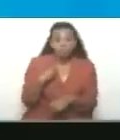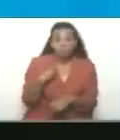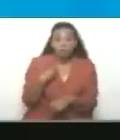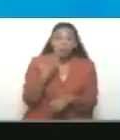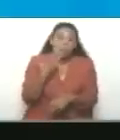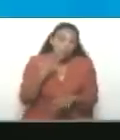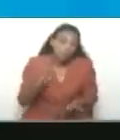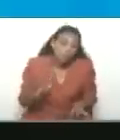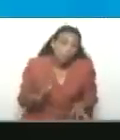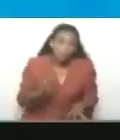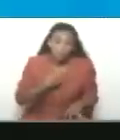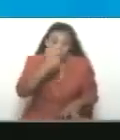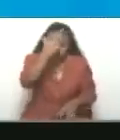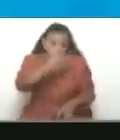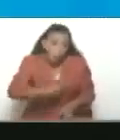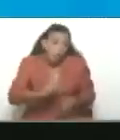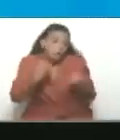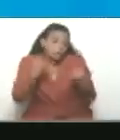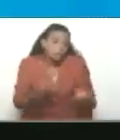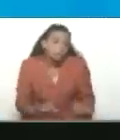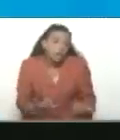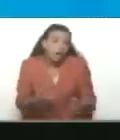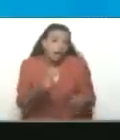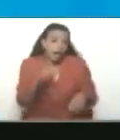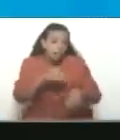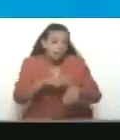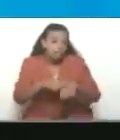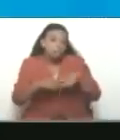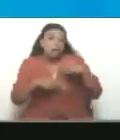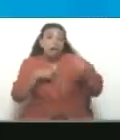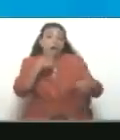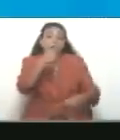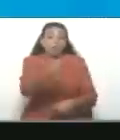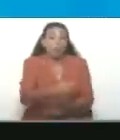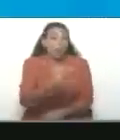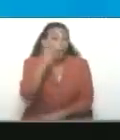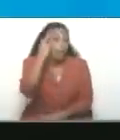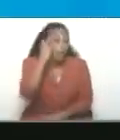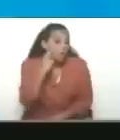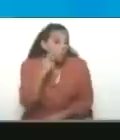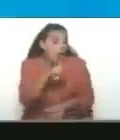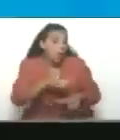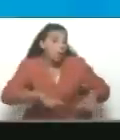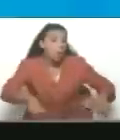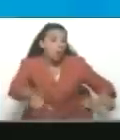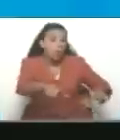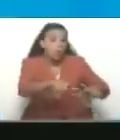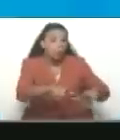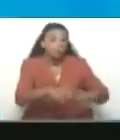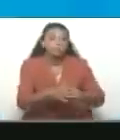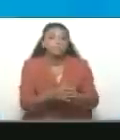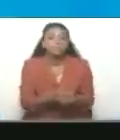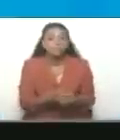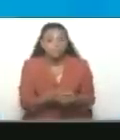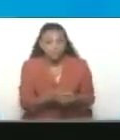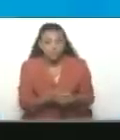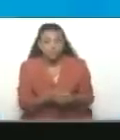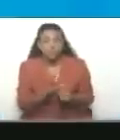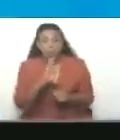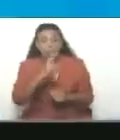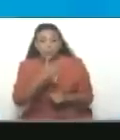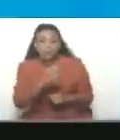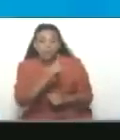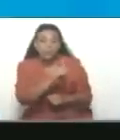Por supuesto que yo de inmediato me voy ahorita mismo me voy para ese sector de la ud